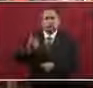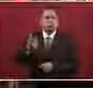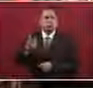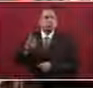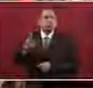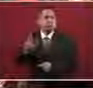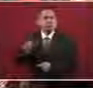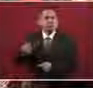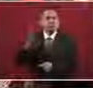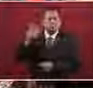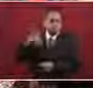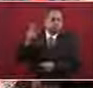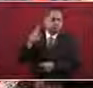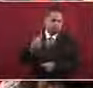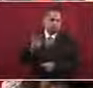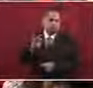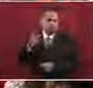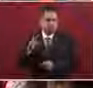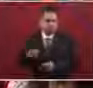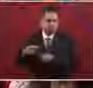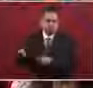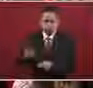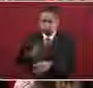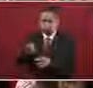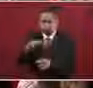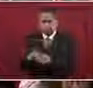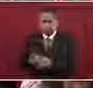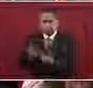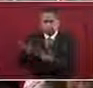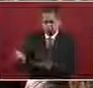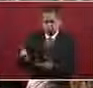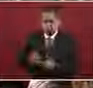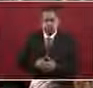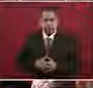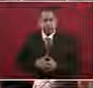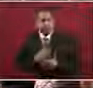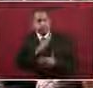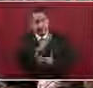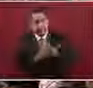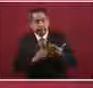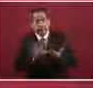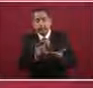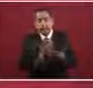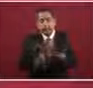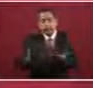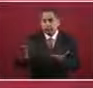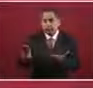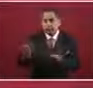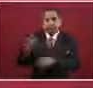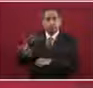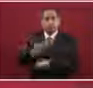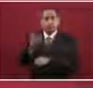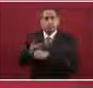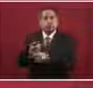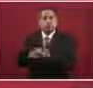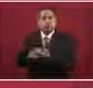en aquel entonces a la Procuraduría, y una parte a la Secretaría de